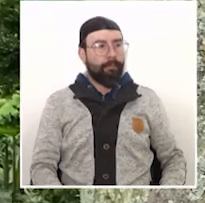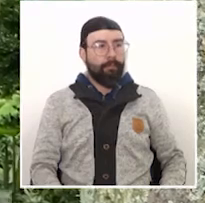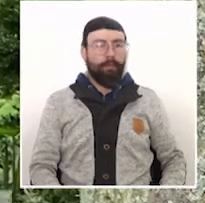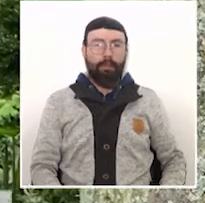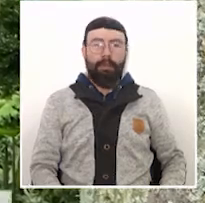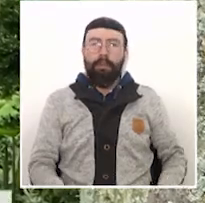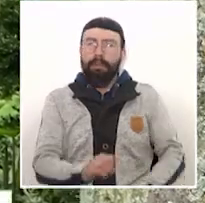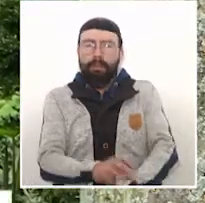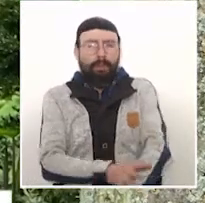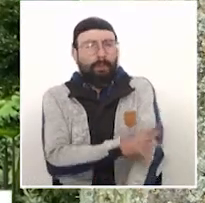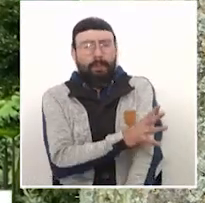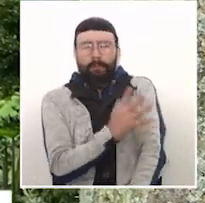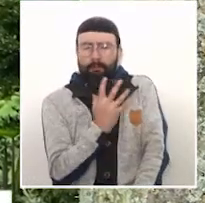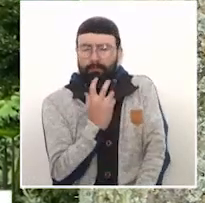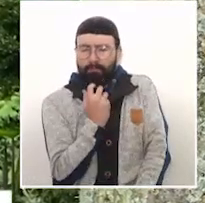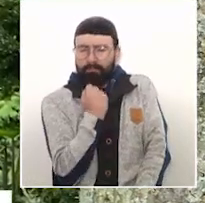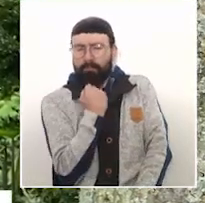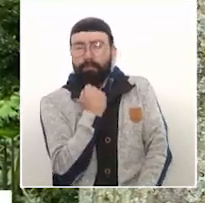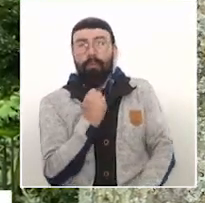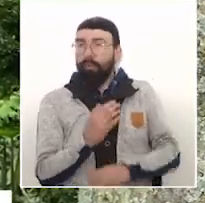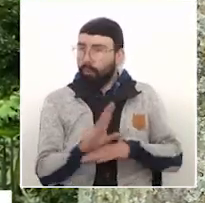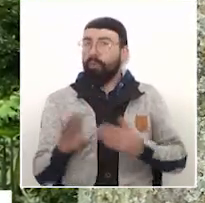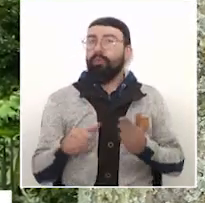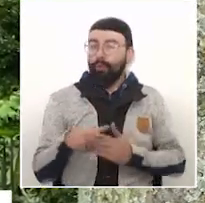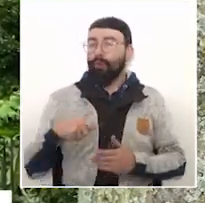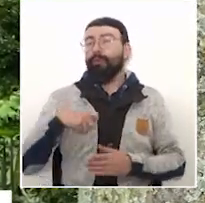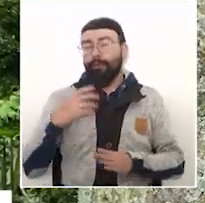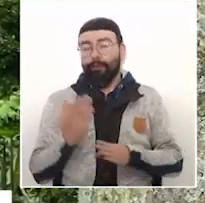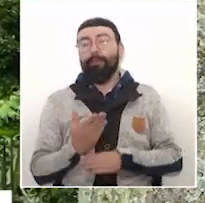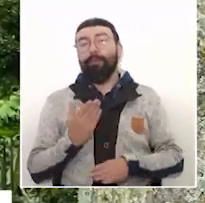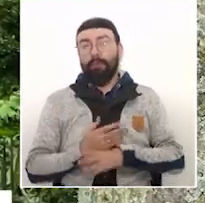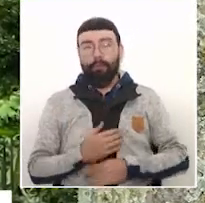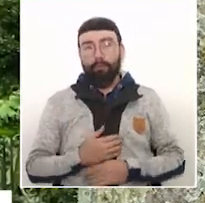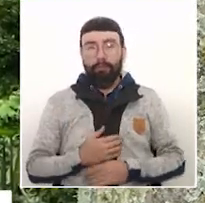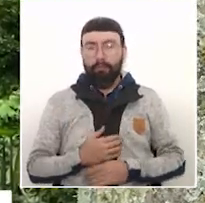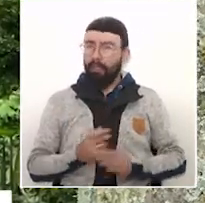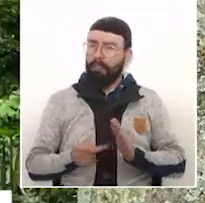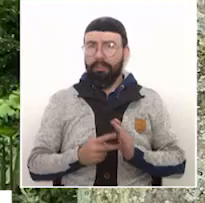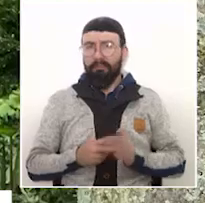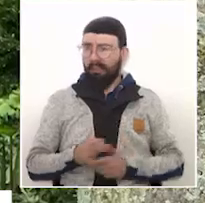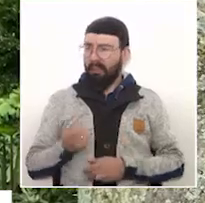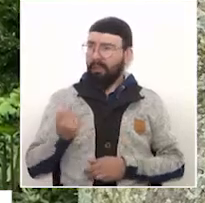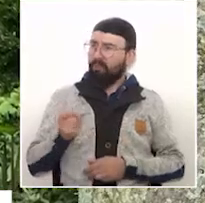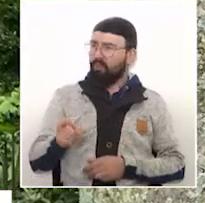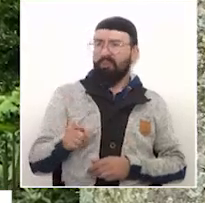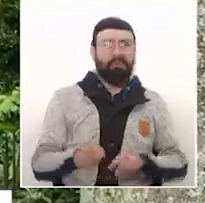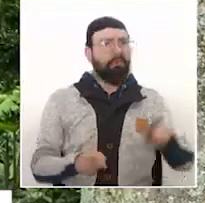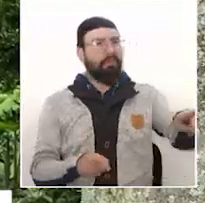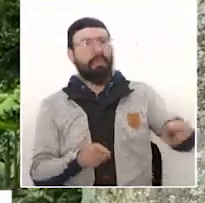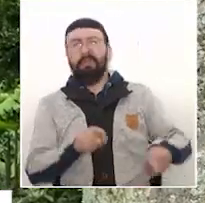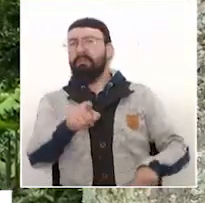Emociones reprimidas. Todos nosotros tenemos ese problema. No es que sea aquella nomás, no es que sea aquel, no podemos señalar